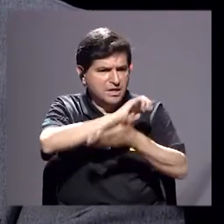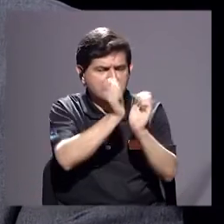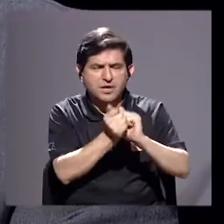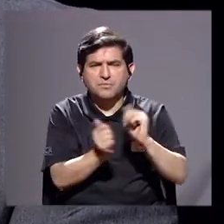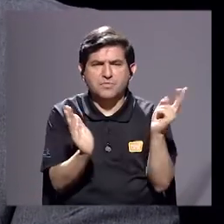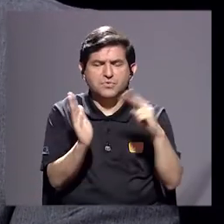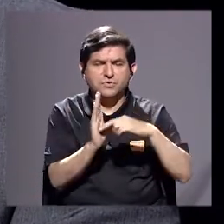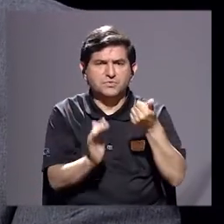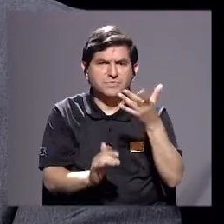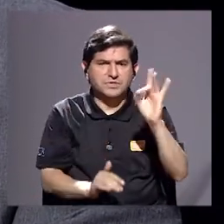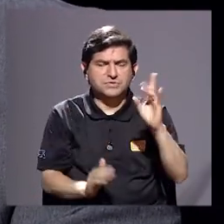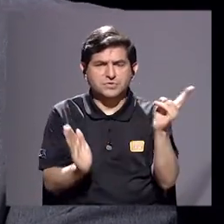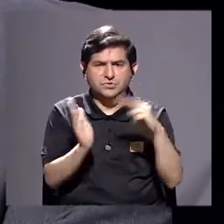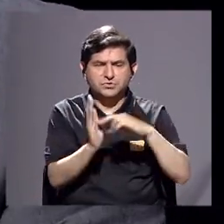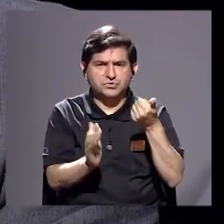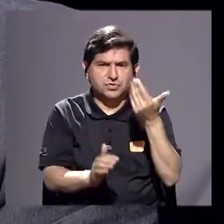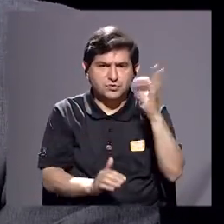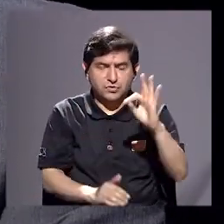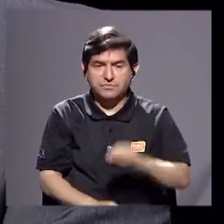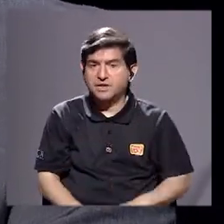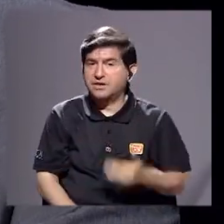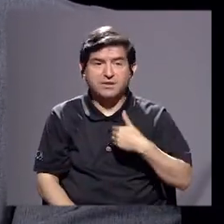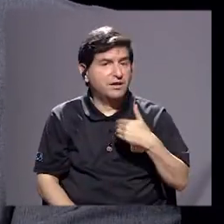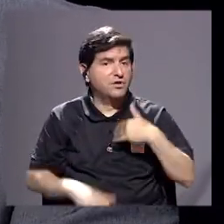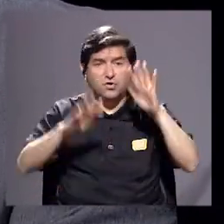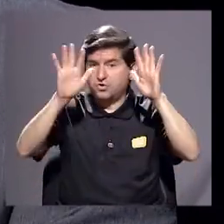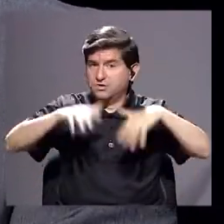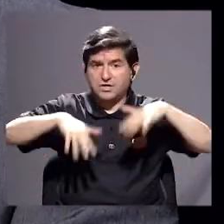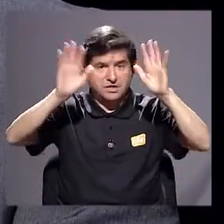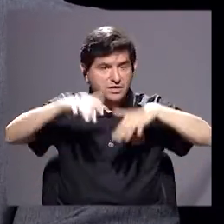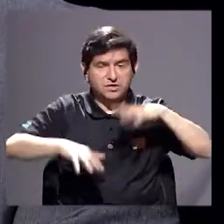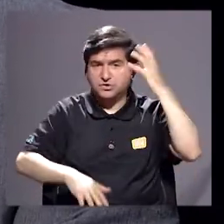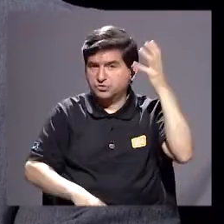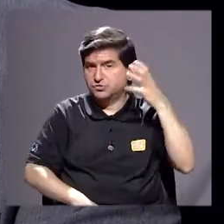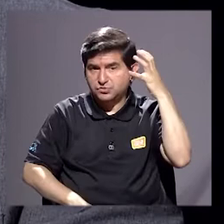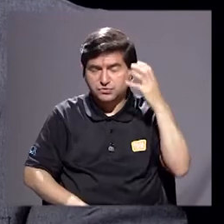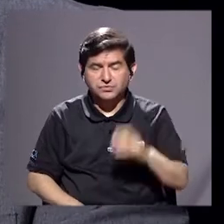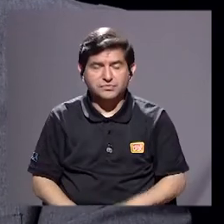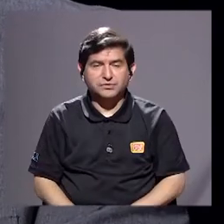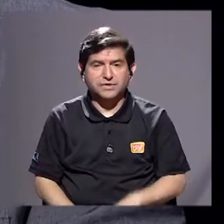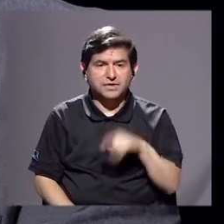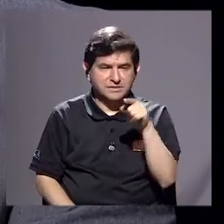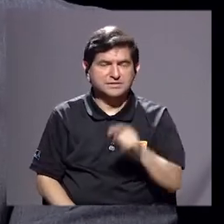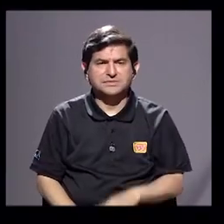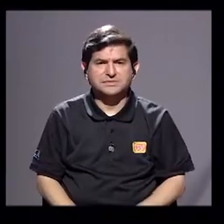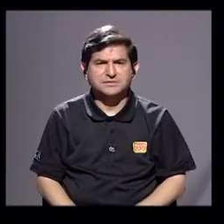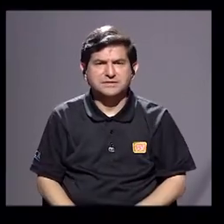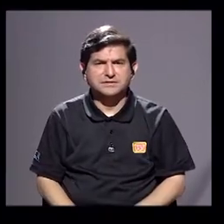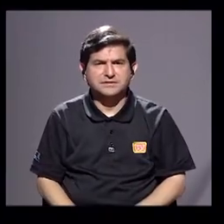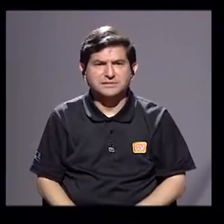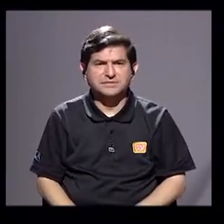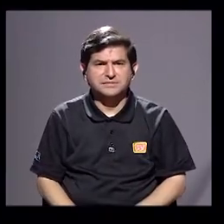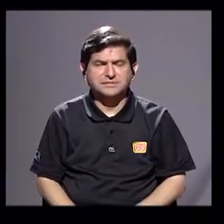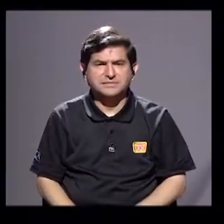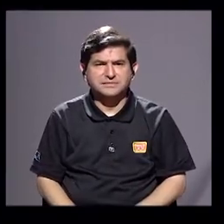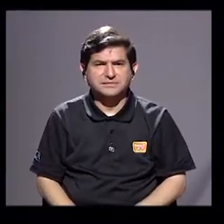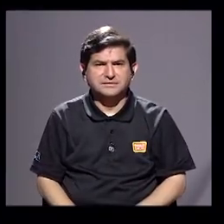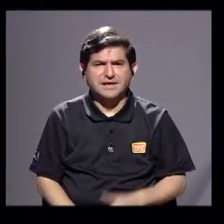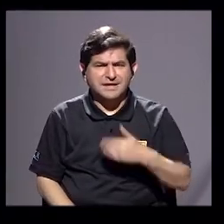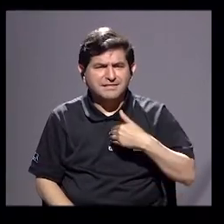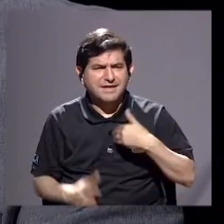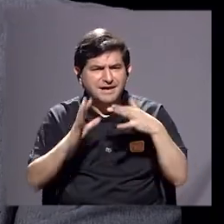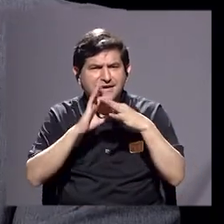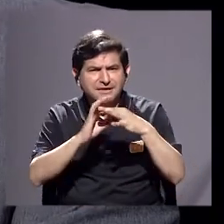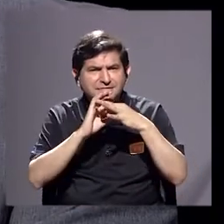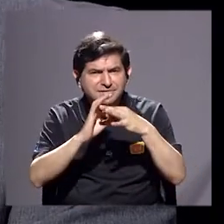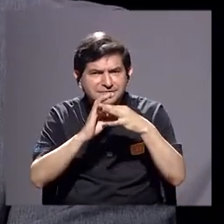2018 y 2019 prácticamente no tuvimos lluvias en el caribe ya eso se se normal eso tiene